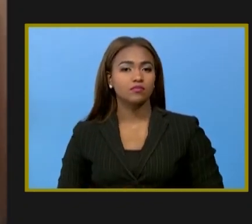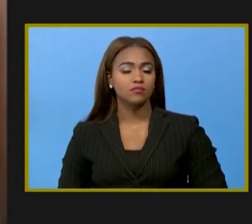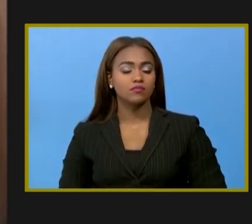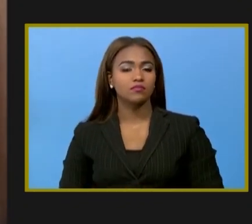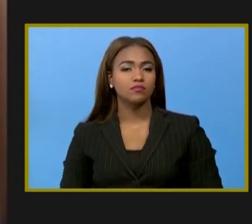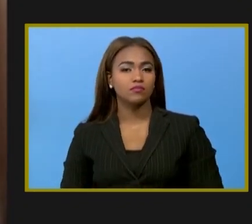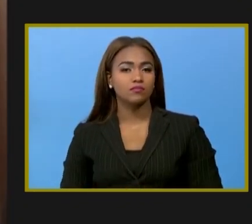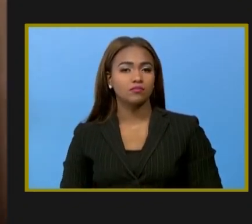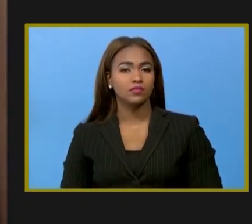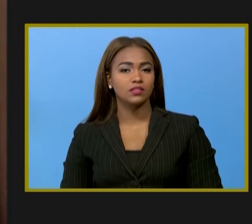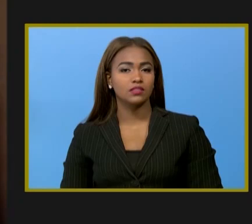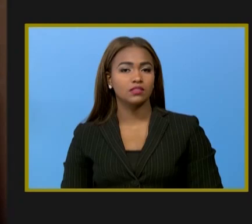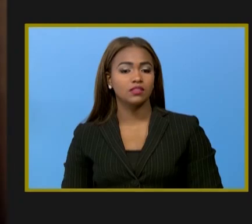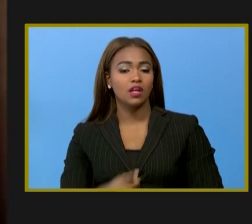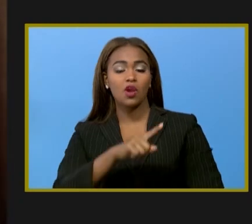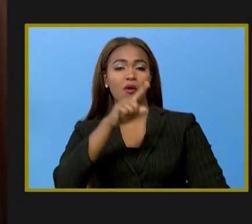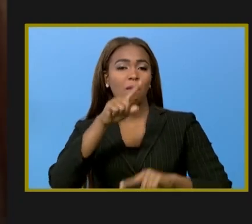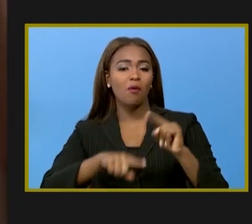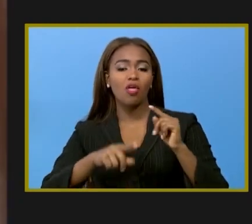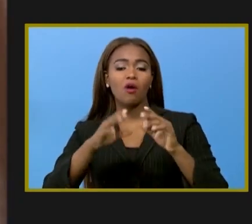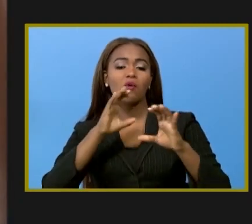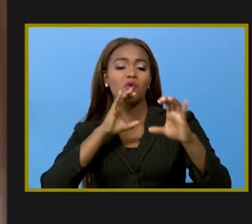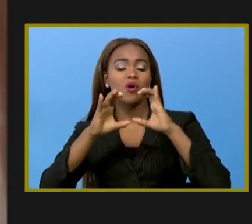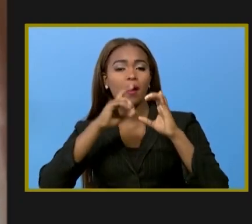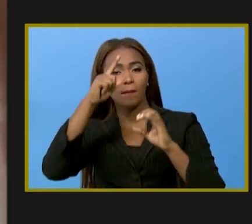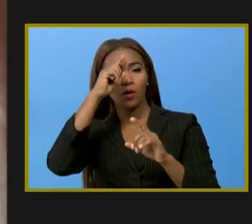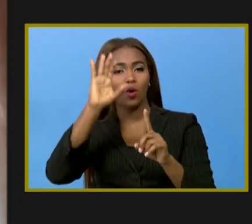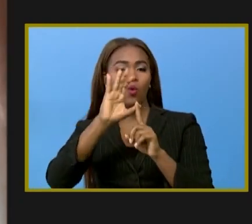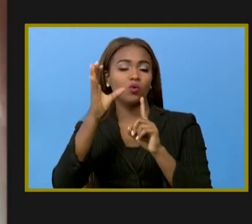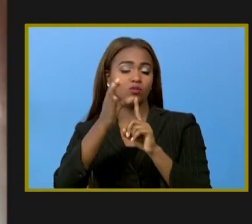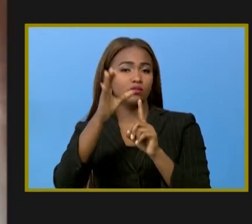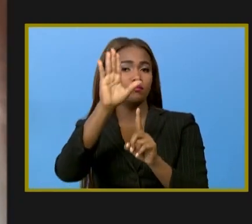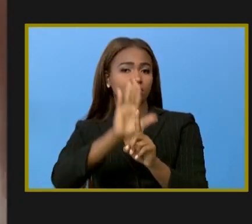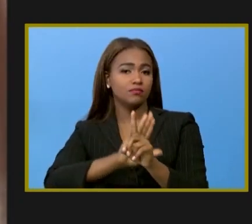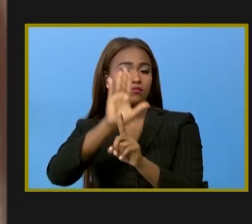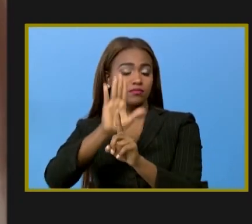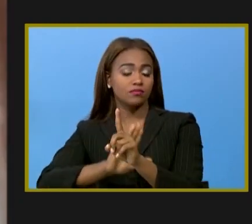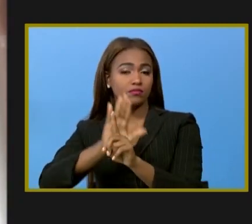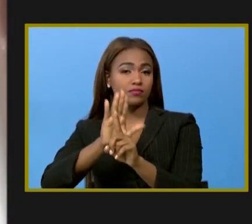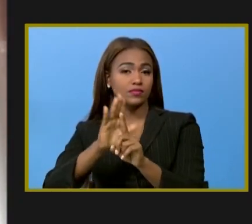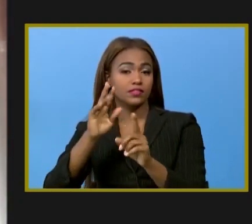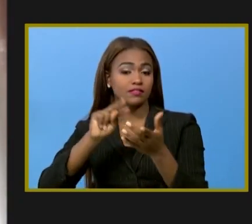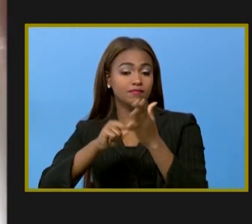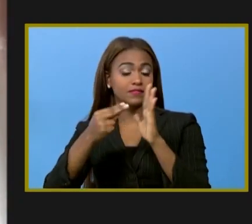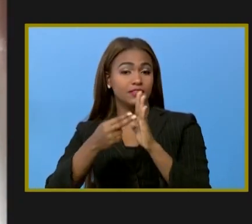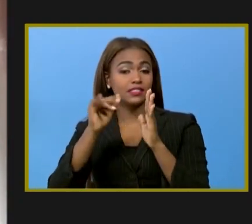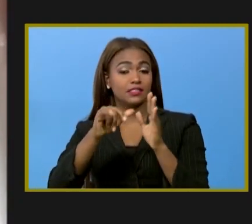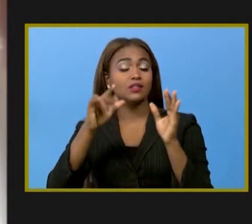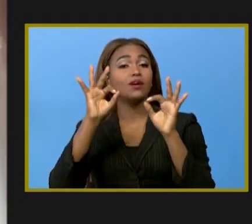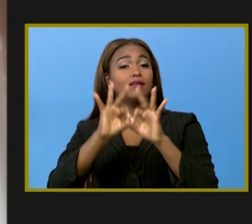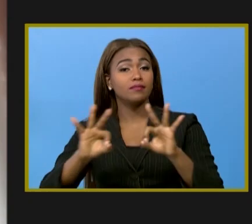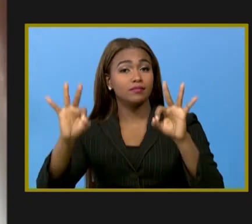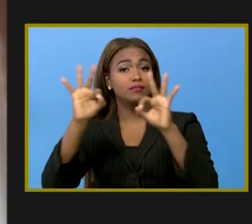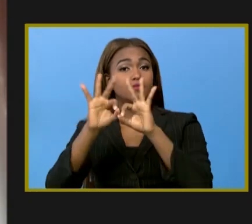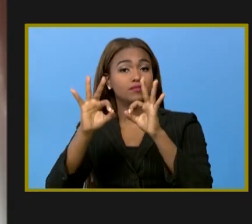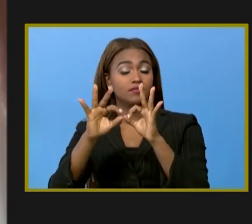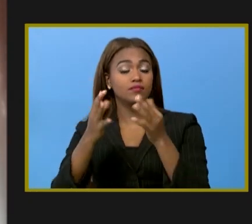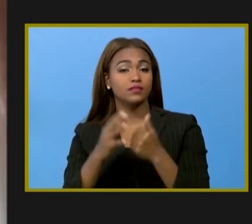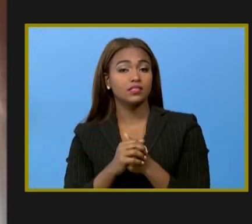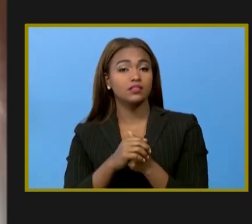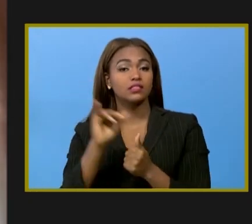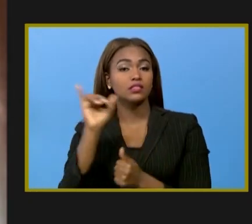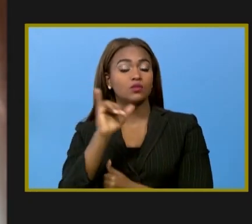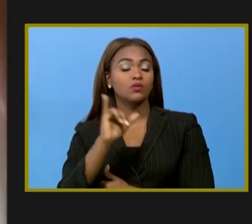prohibido de comunicarse con la cultura de los hablanos. De manera que es un paso importantísimo y